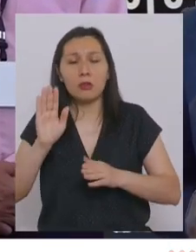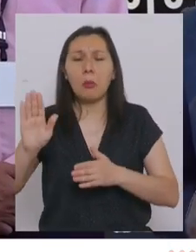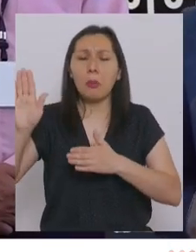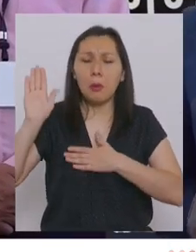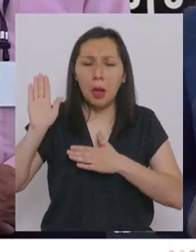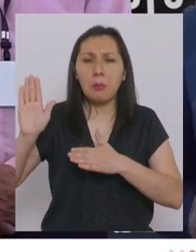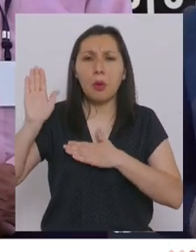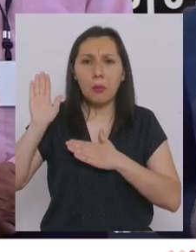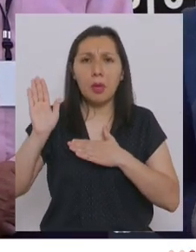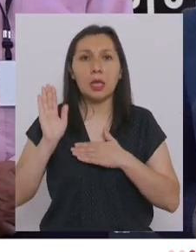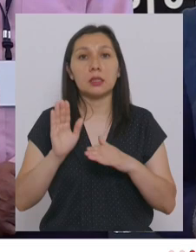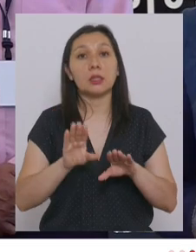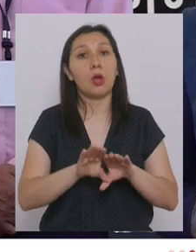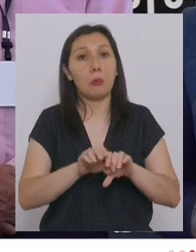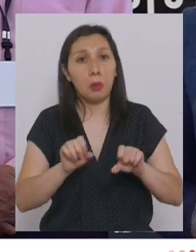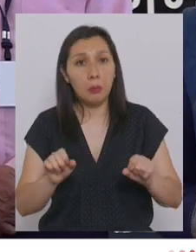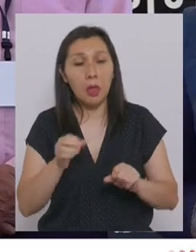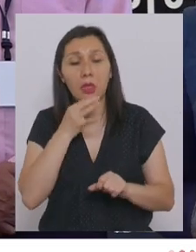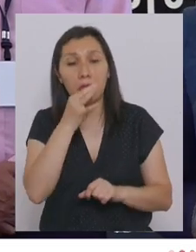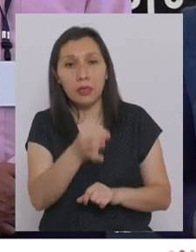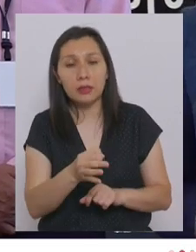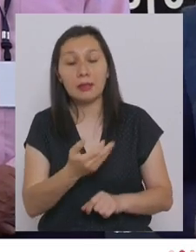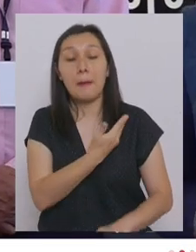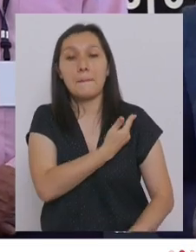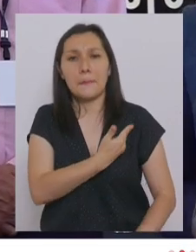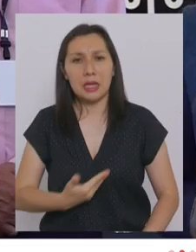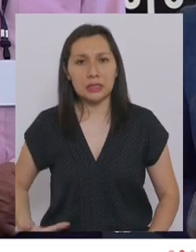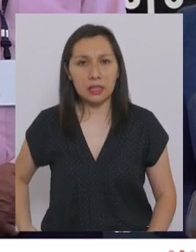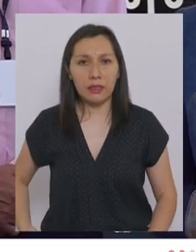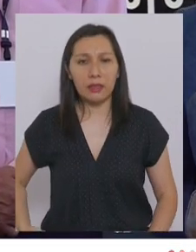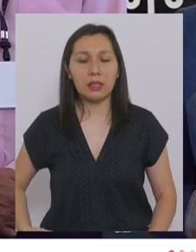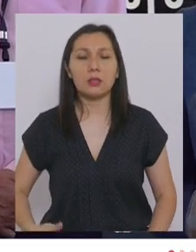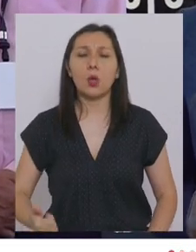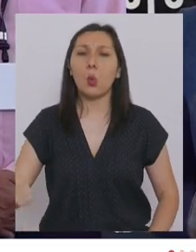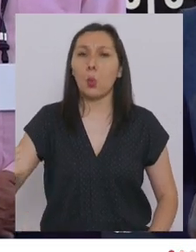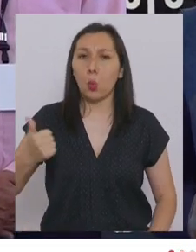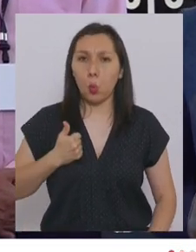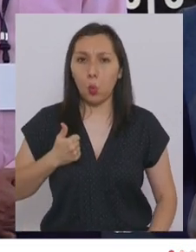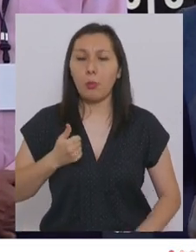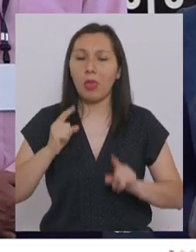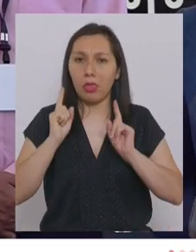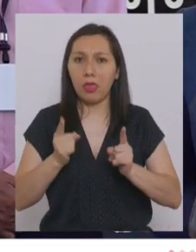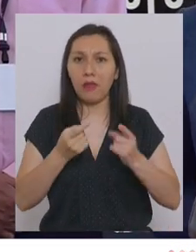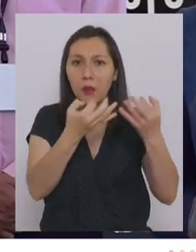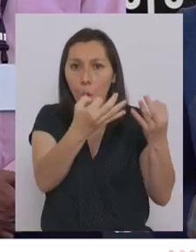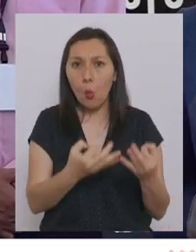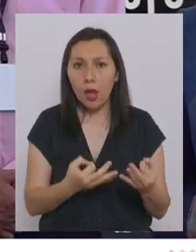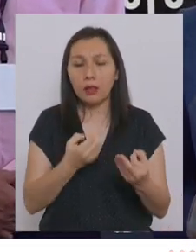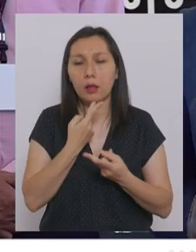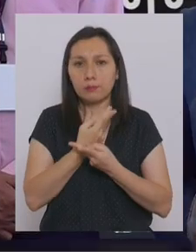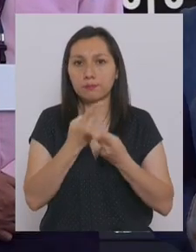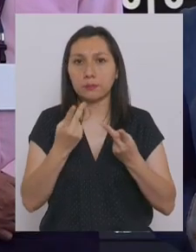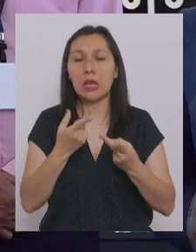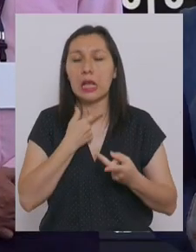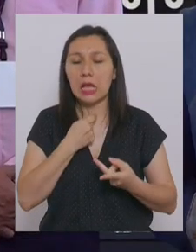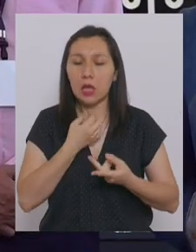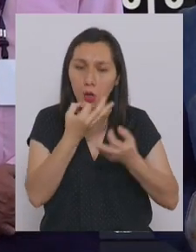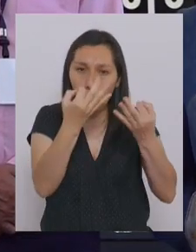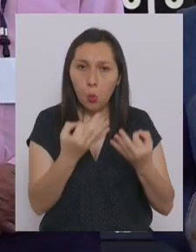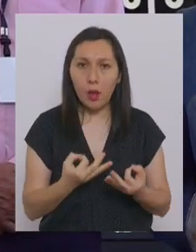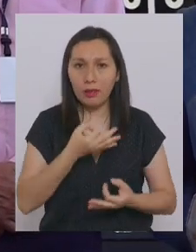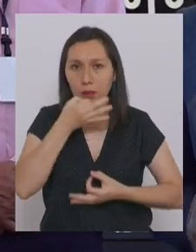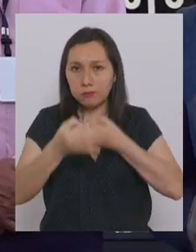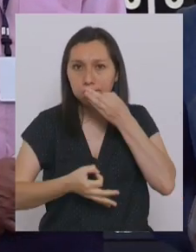Prometen, se comprometen. Los presidentes cumplen y tienen que rendir cuentas. Y quiero rendir cuentas hoy